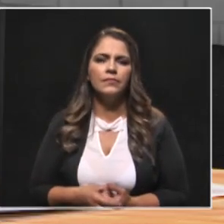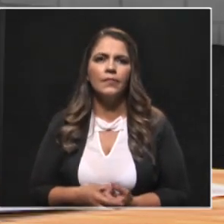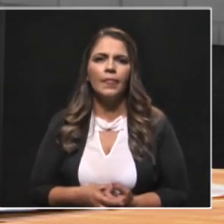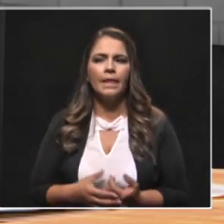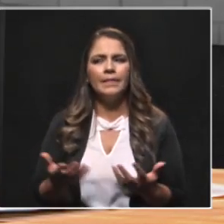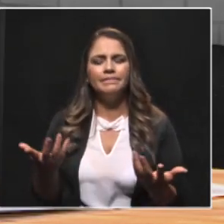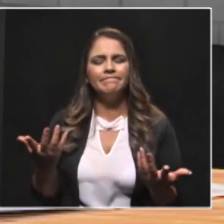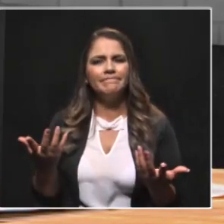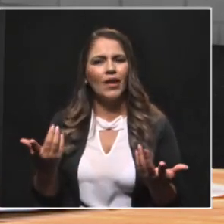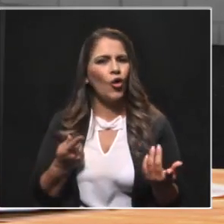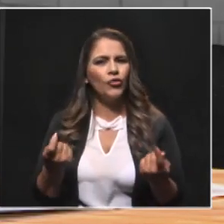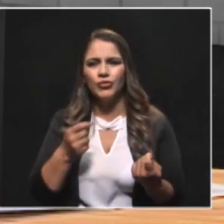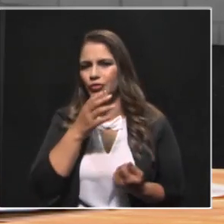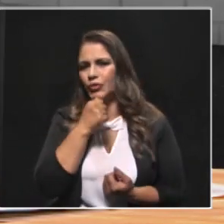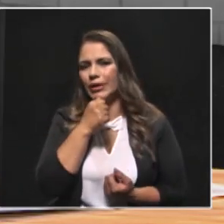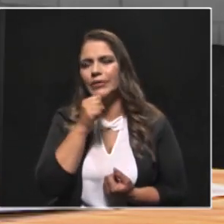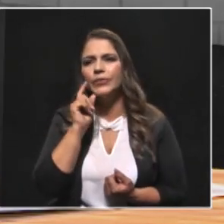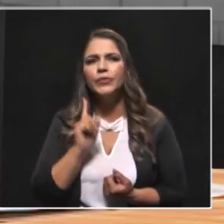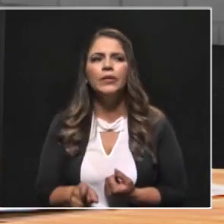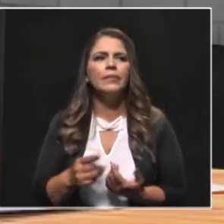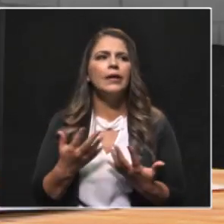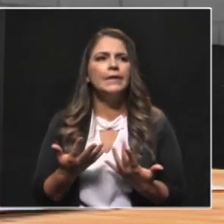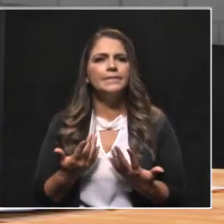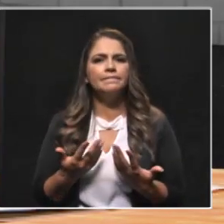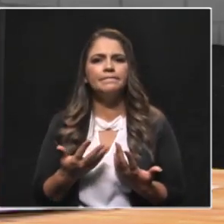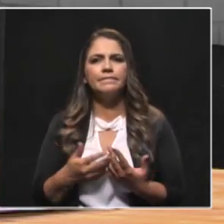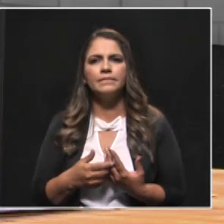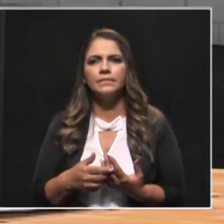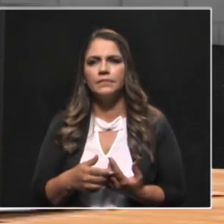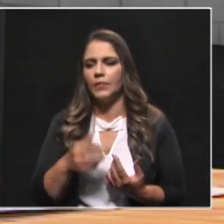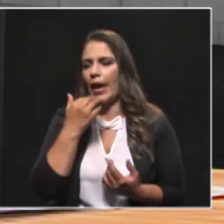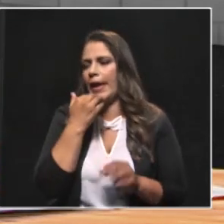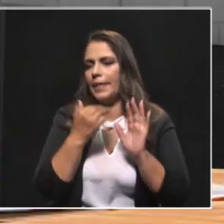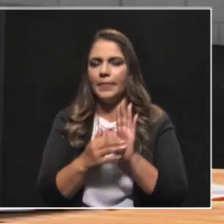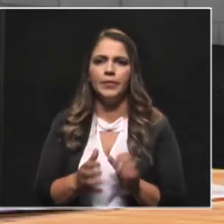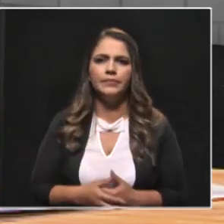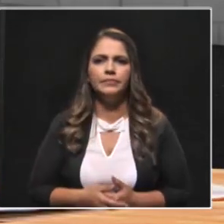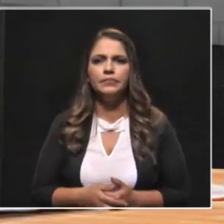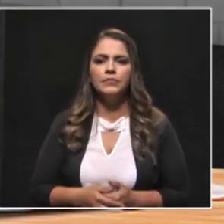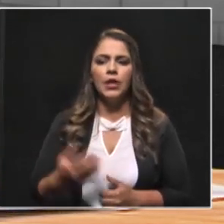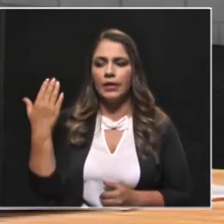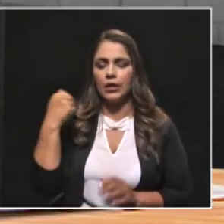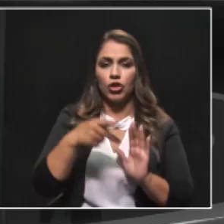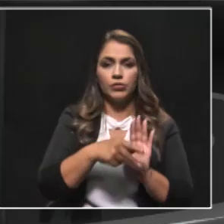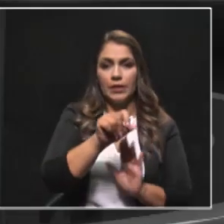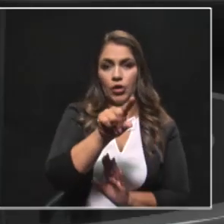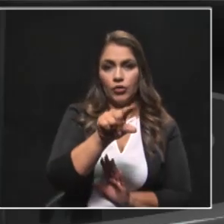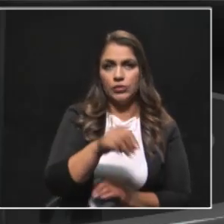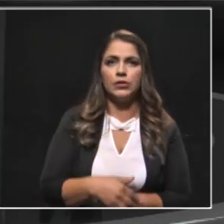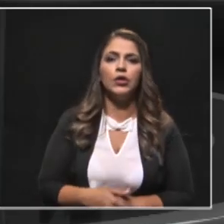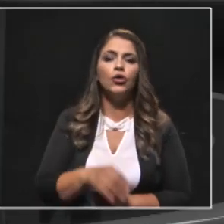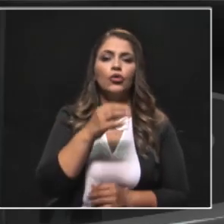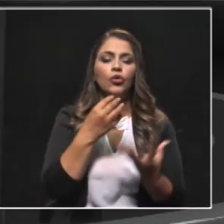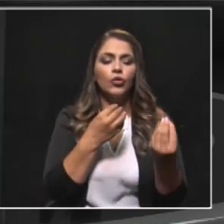está saliendo un poco de control de las autoridades electorales, porque yo le doy un ejemplo. En el 2011 se inscribieron